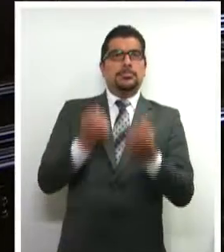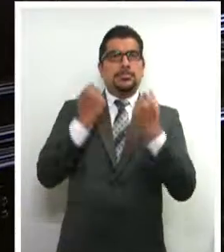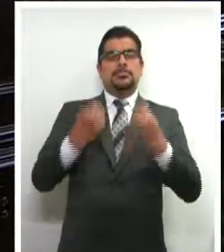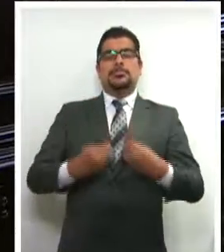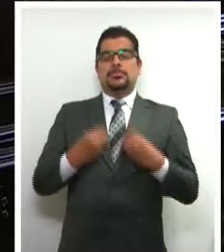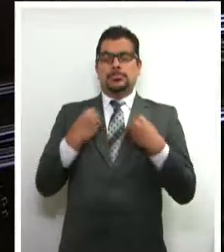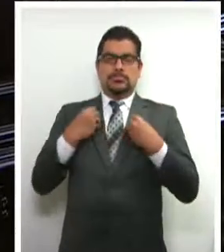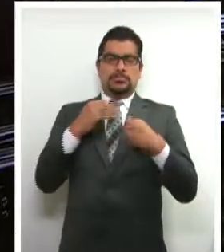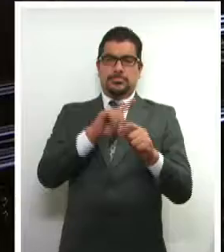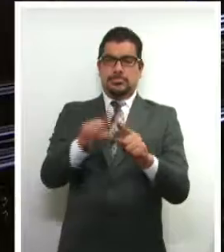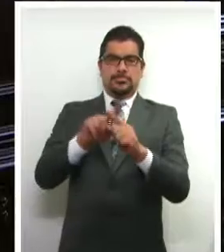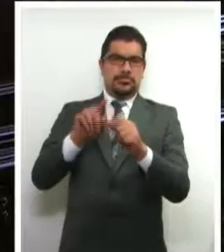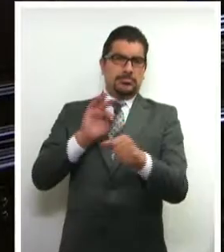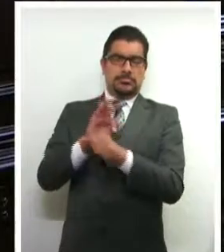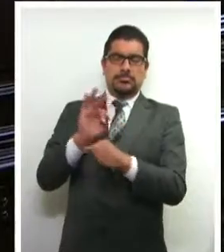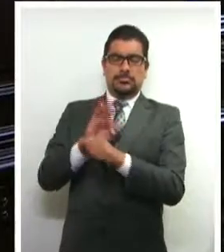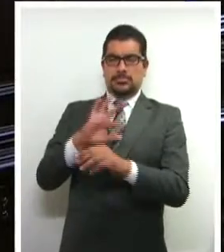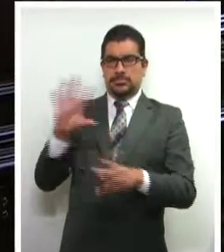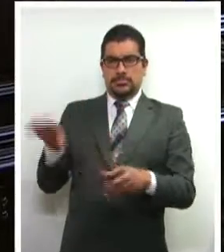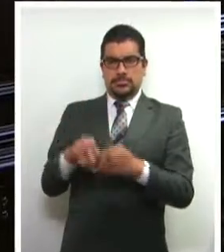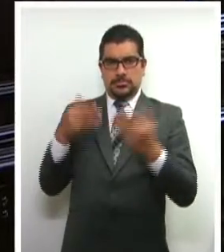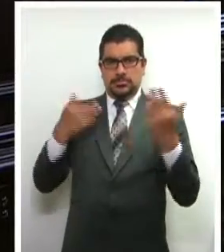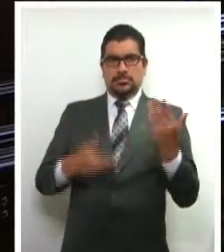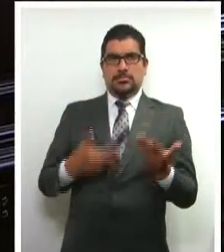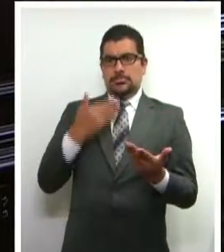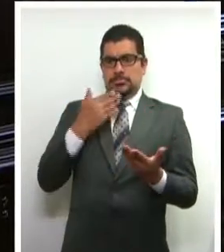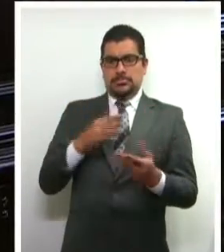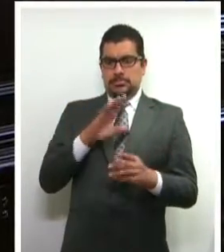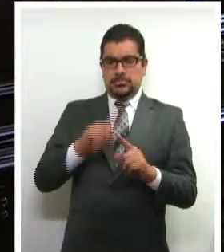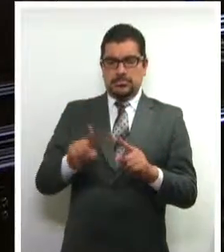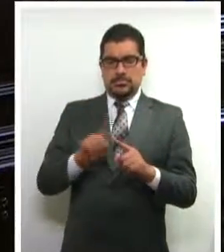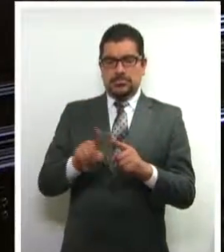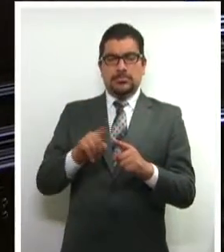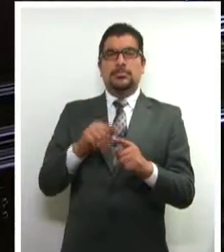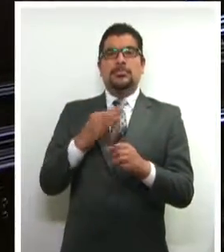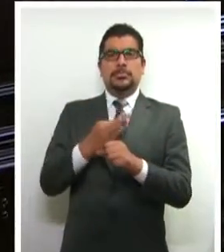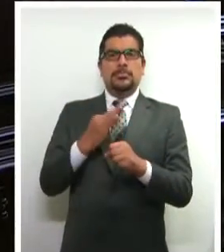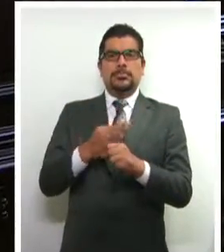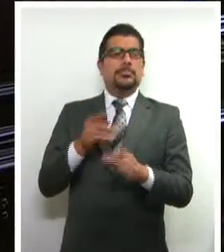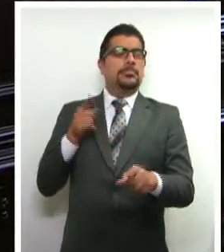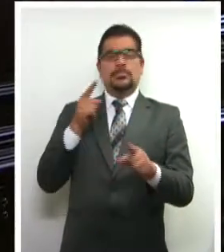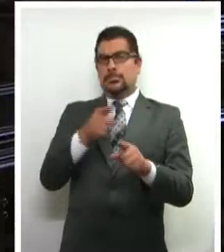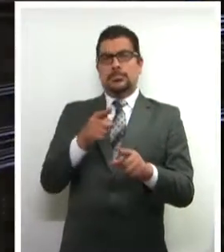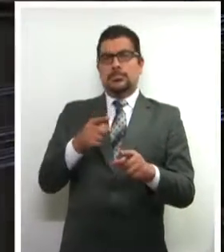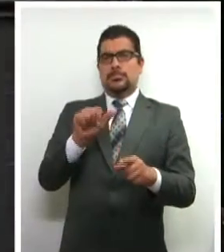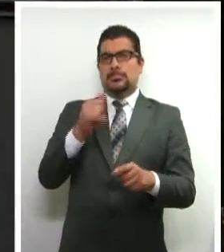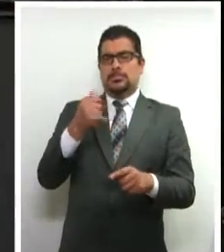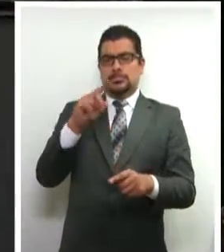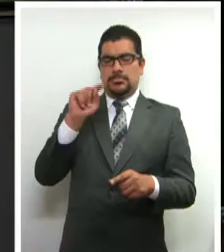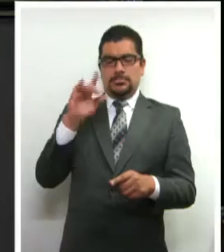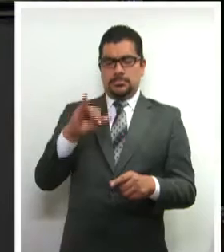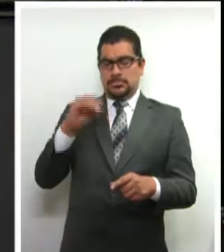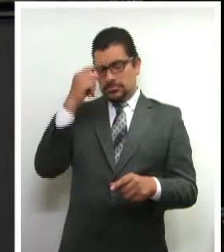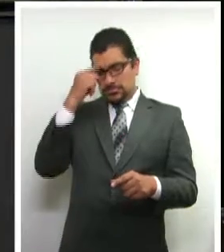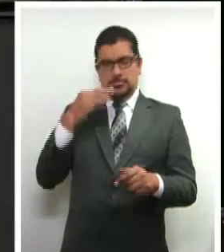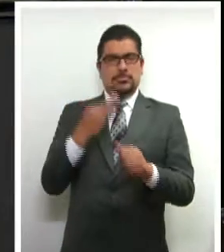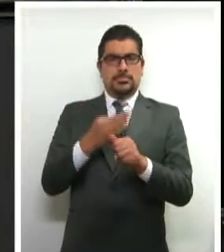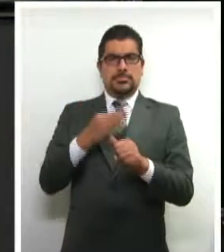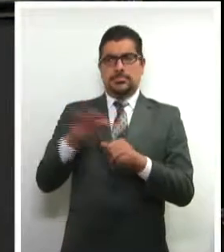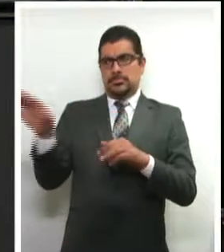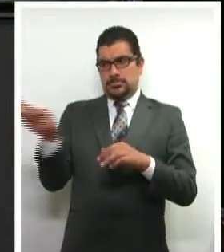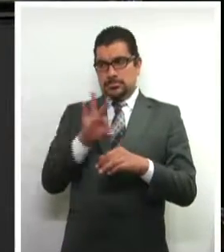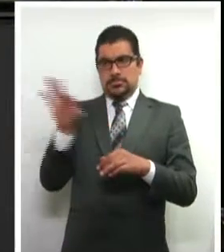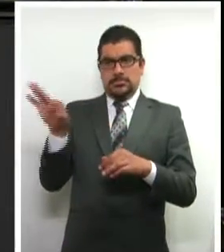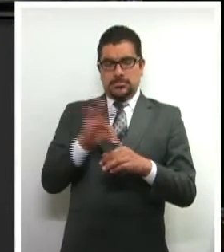sus asuntos de convivencia en todos los órdenes. El ayuntamiento era conformado por miembros electos por voto